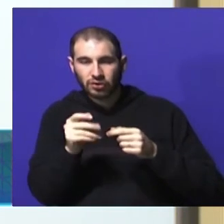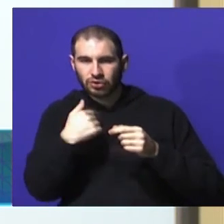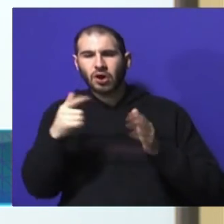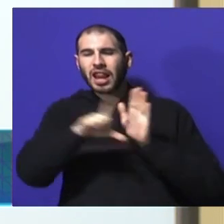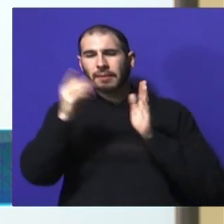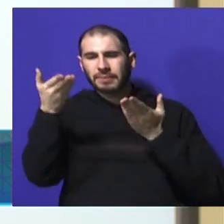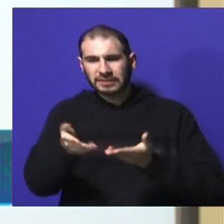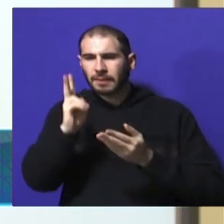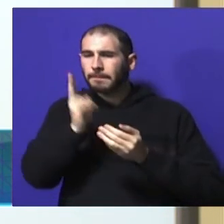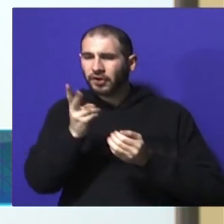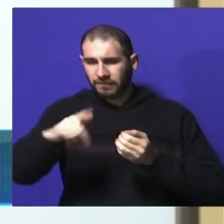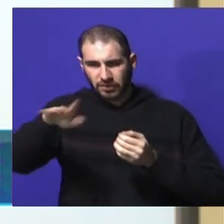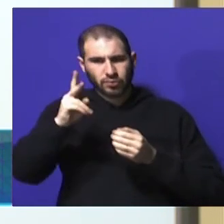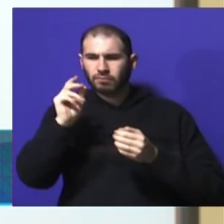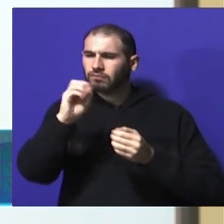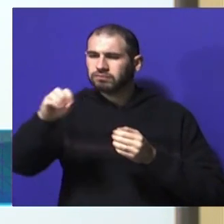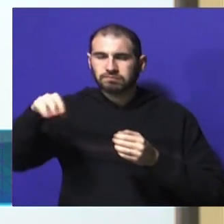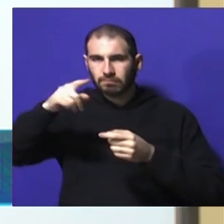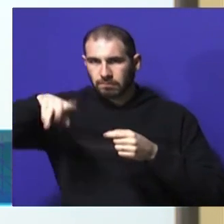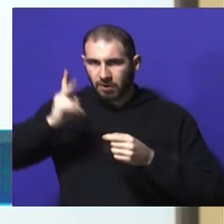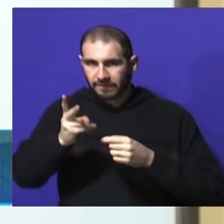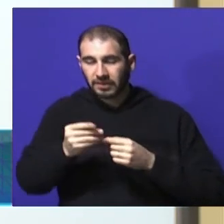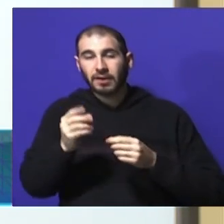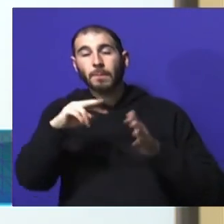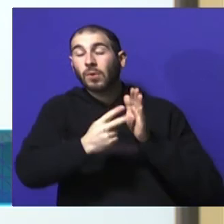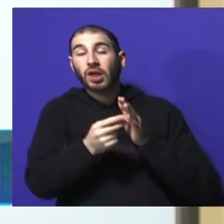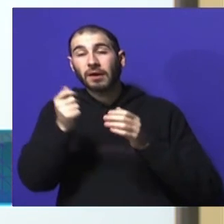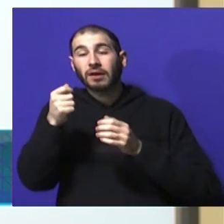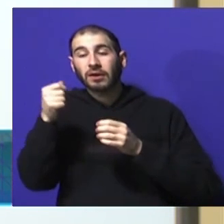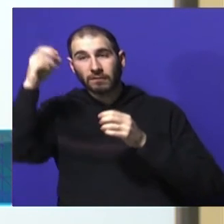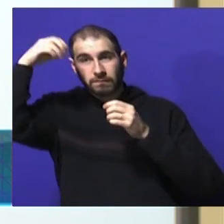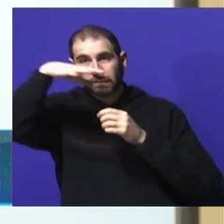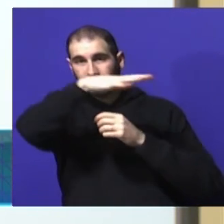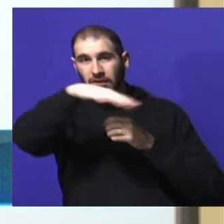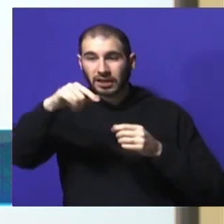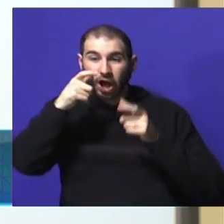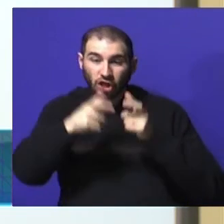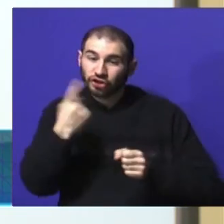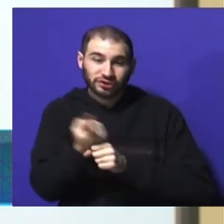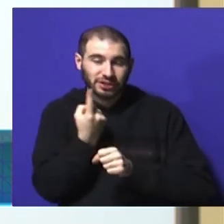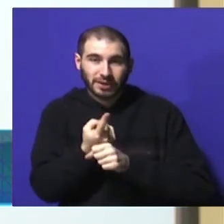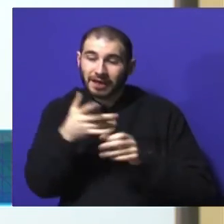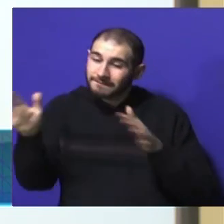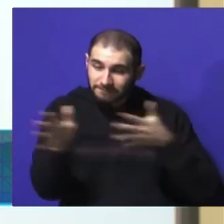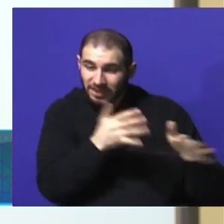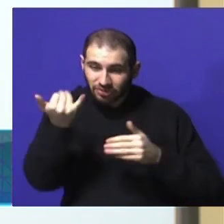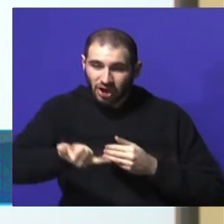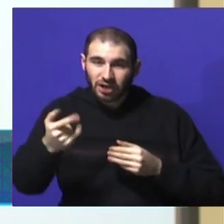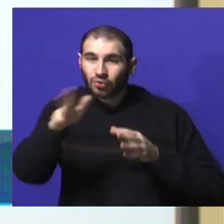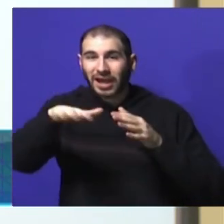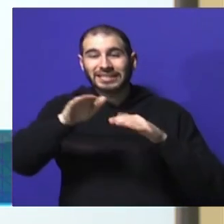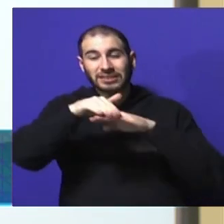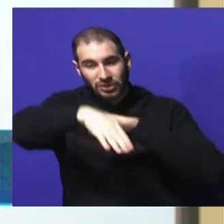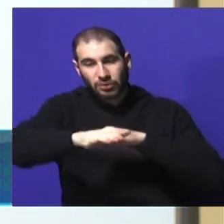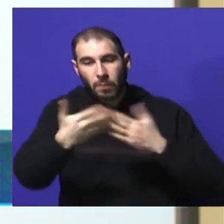fumigación aérea, porque el problema de la fumigación aérea es que es incontrolable. Hay vientos y puede llegar a zonas urbanas,